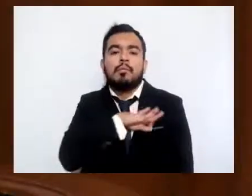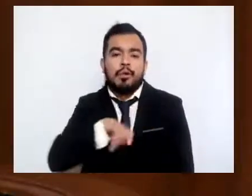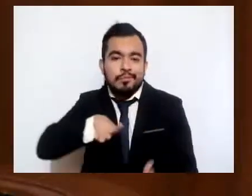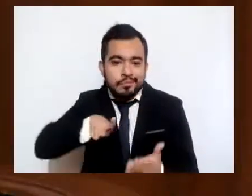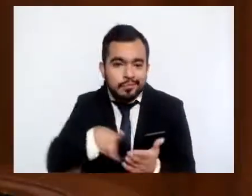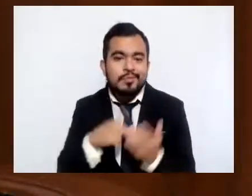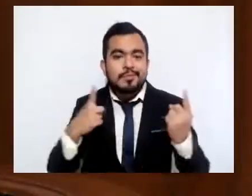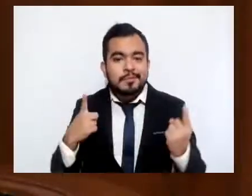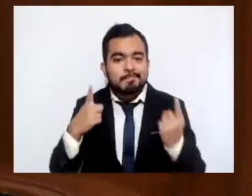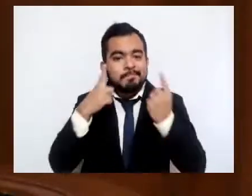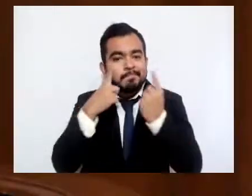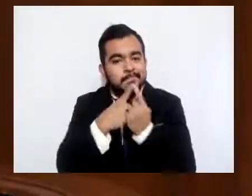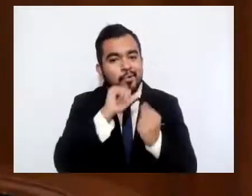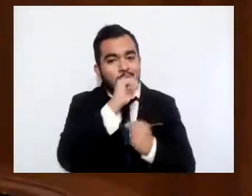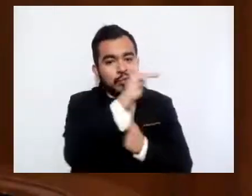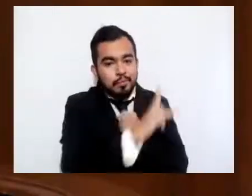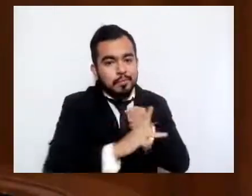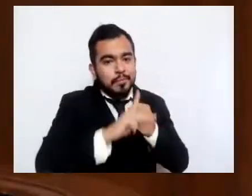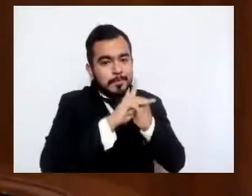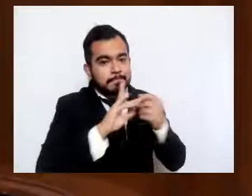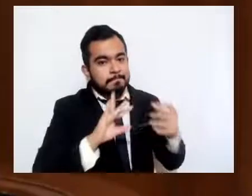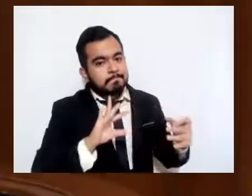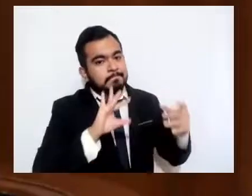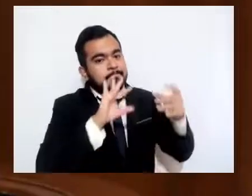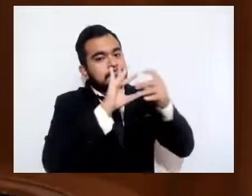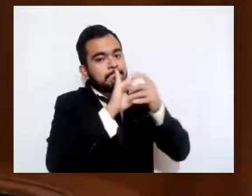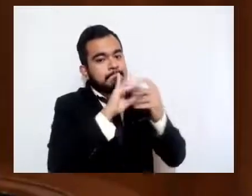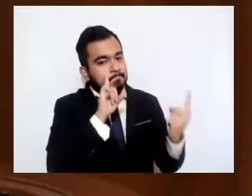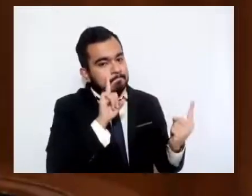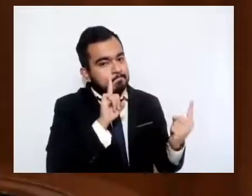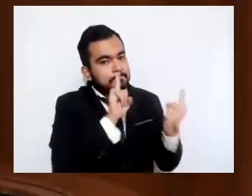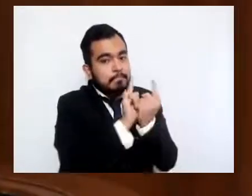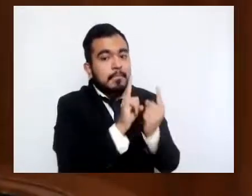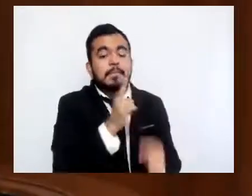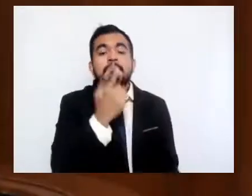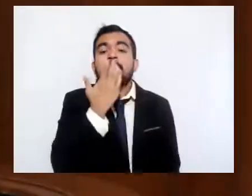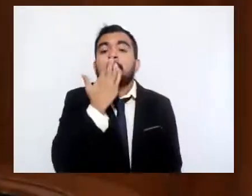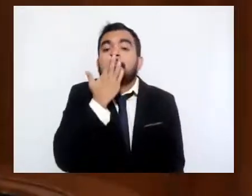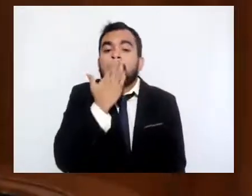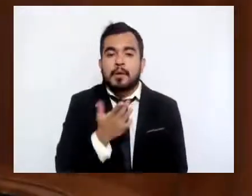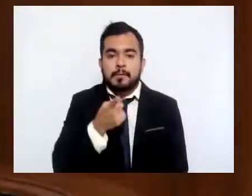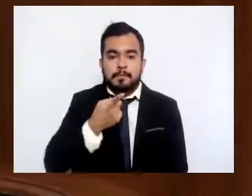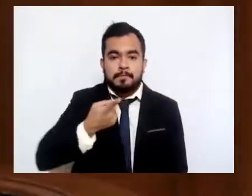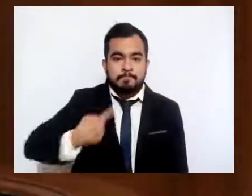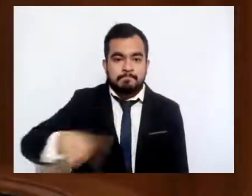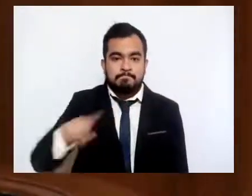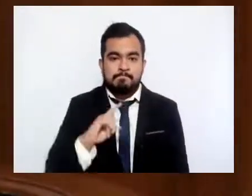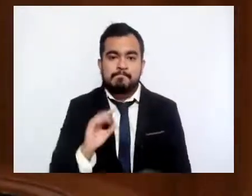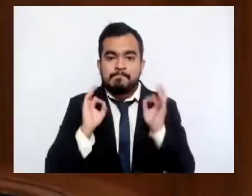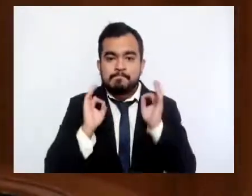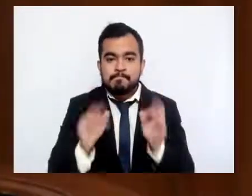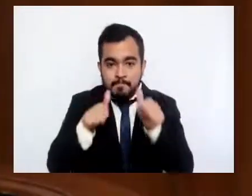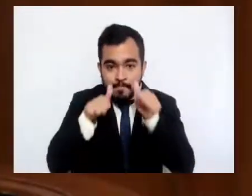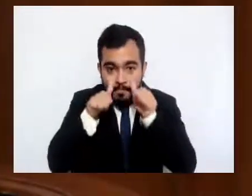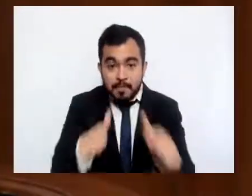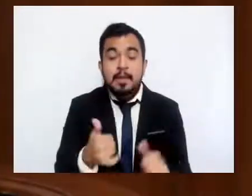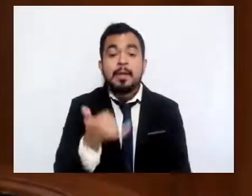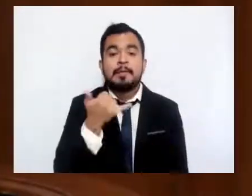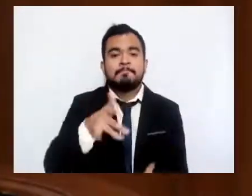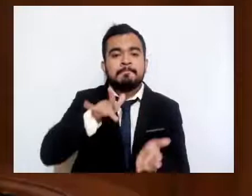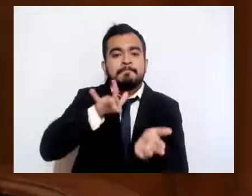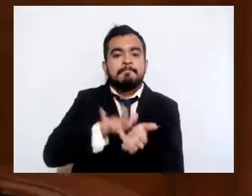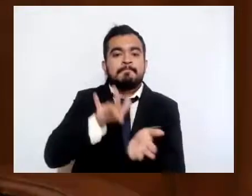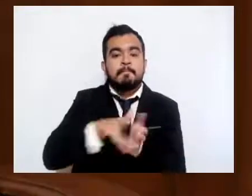extranjero, generando las mejores condiciones para ello y, ante todo, contribuir a fortalecer la unidad